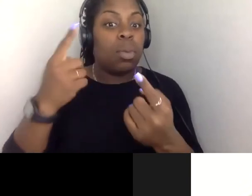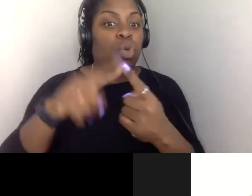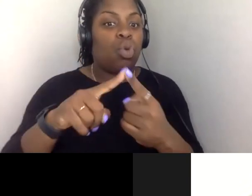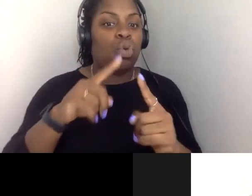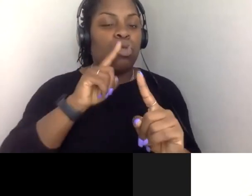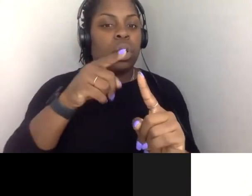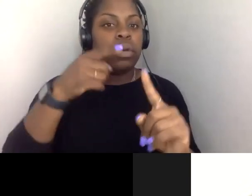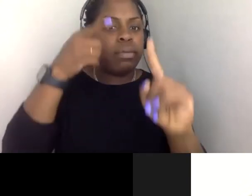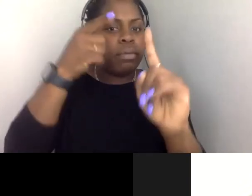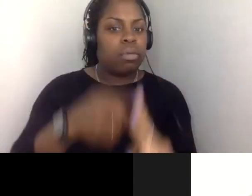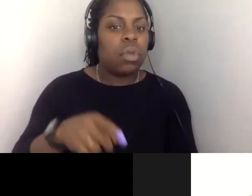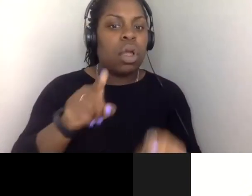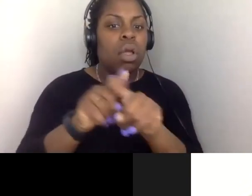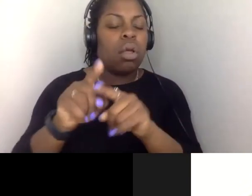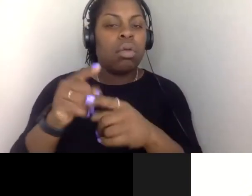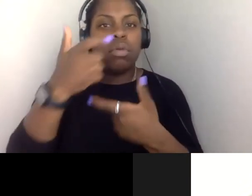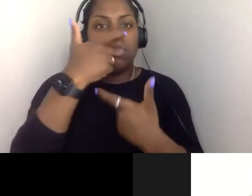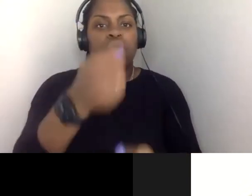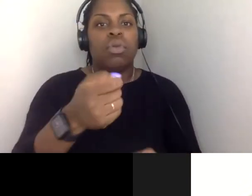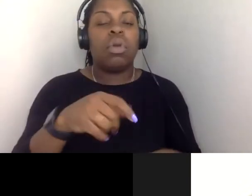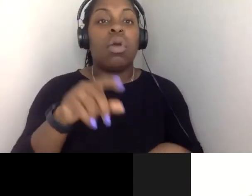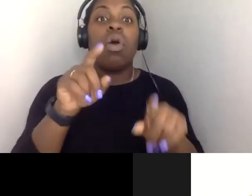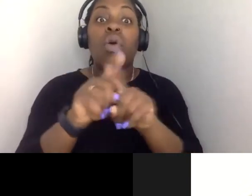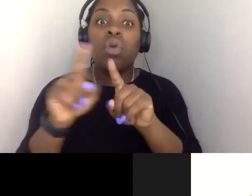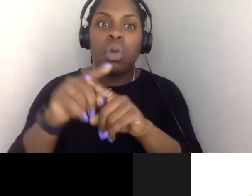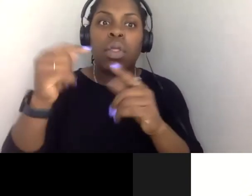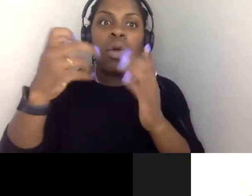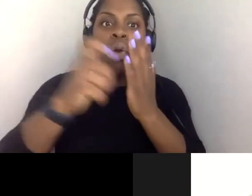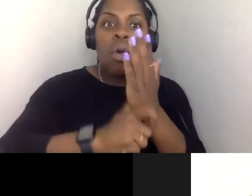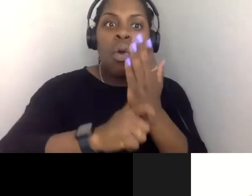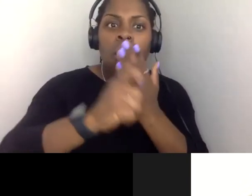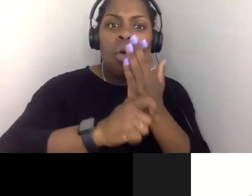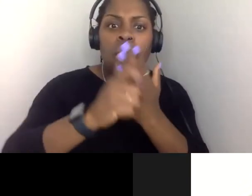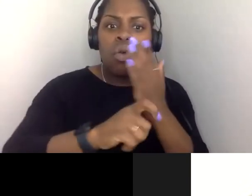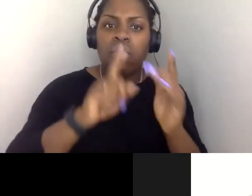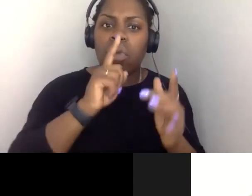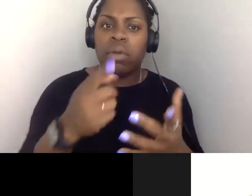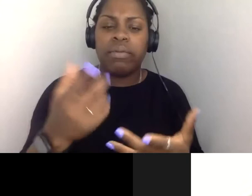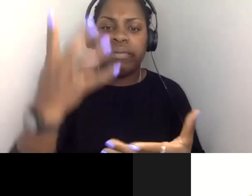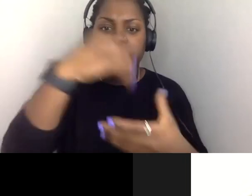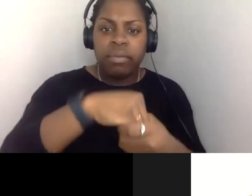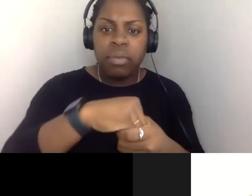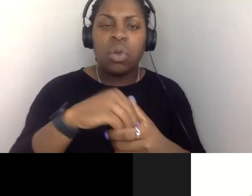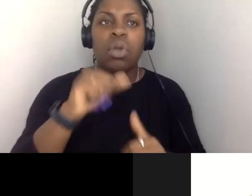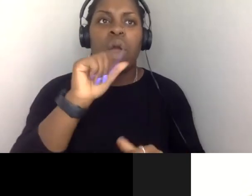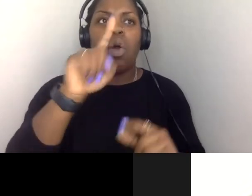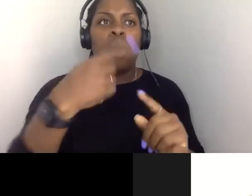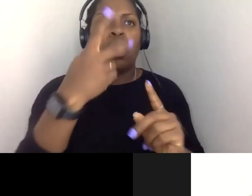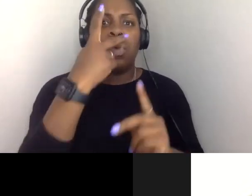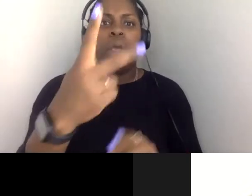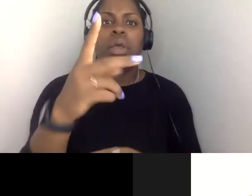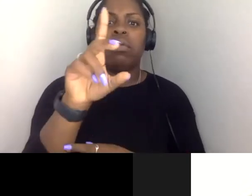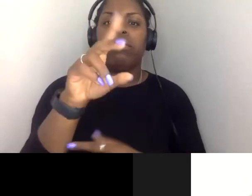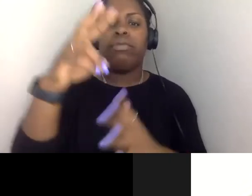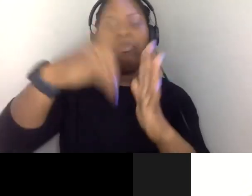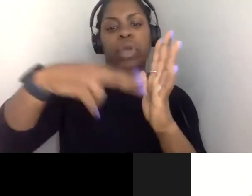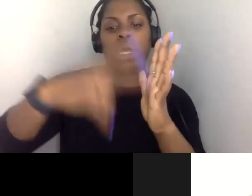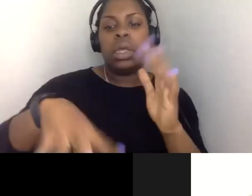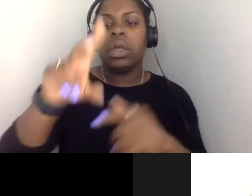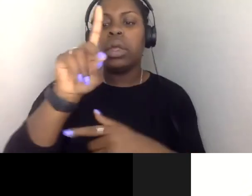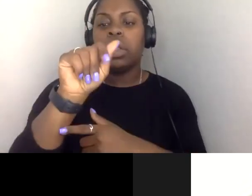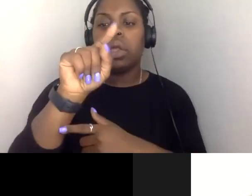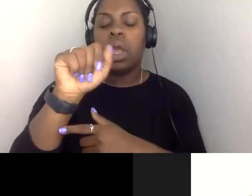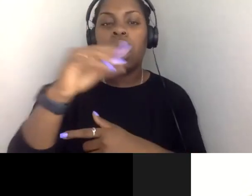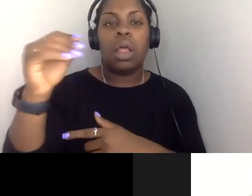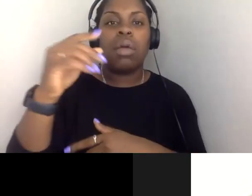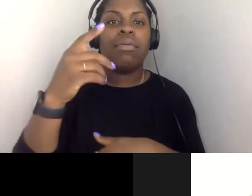hacia quién dirigir esa data. Creo que esa información sería interesante. También aprecio mucho los artículos que están incluidos ahí, que no tan solo estamos incluyendo, leyendo